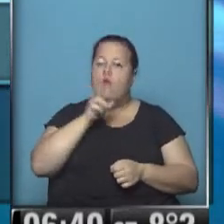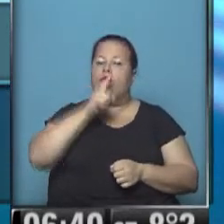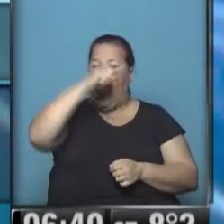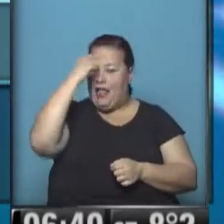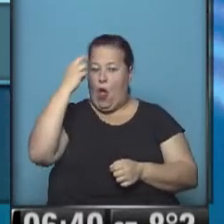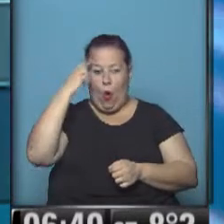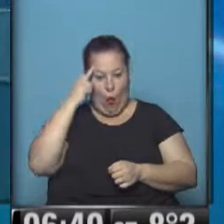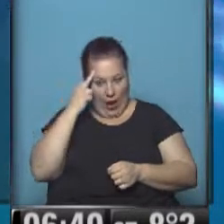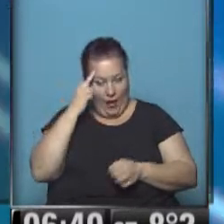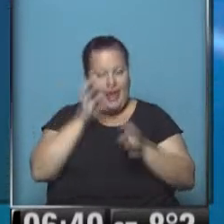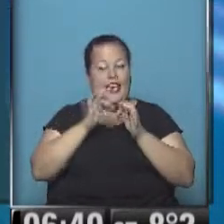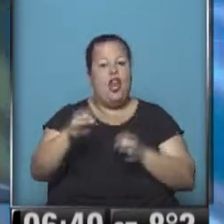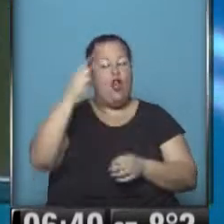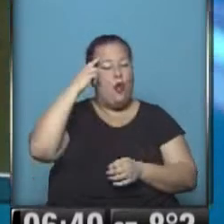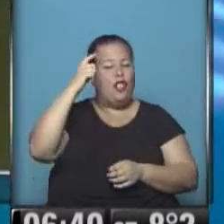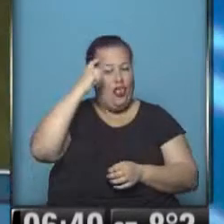9